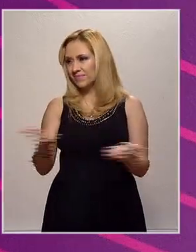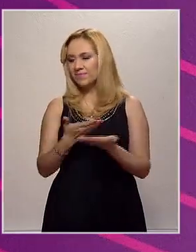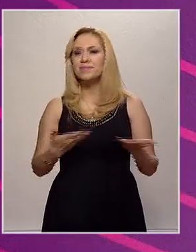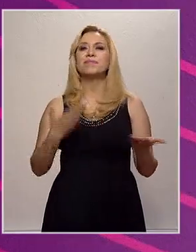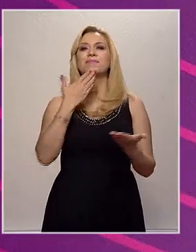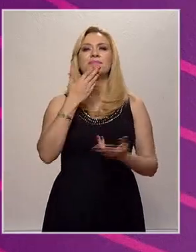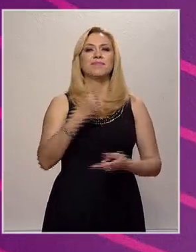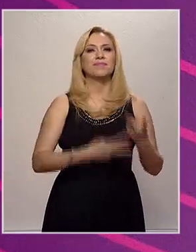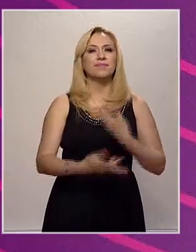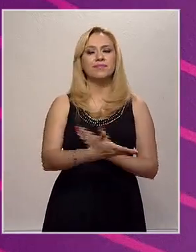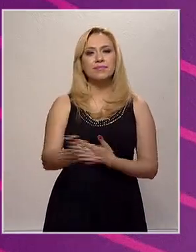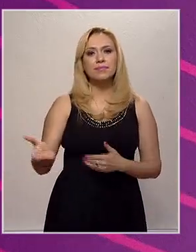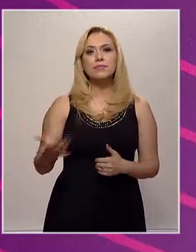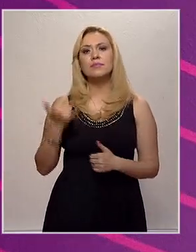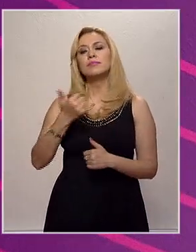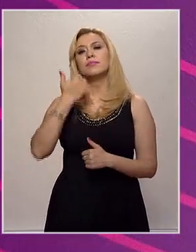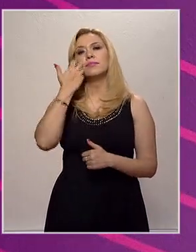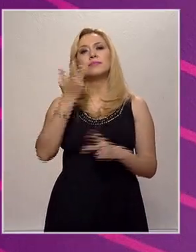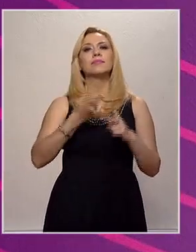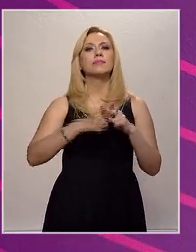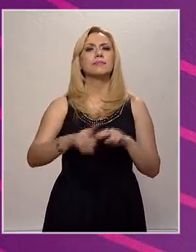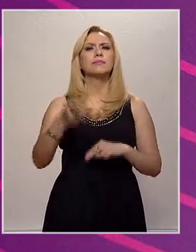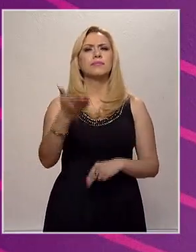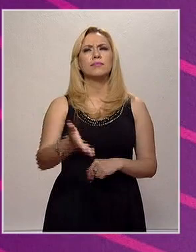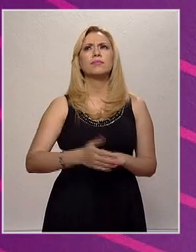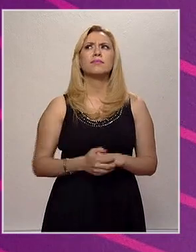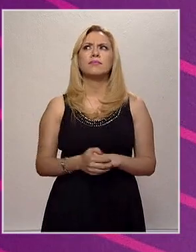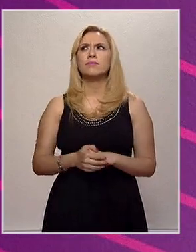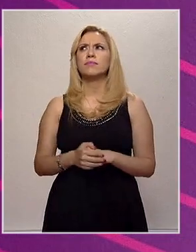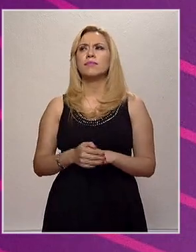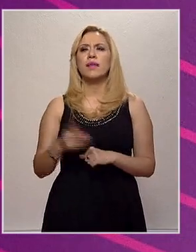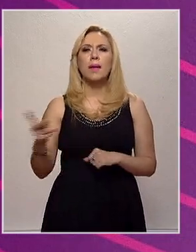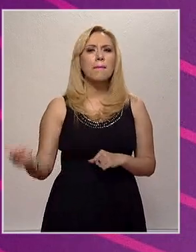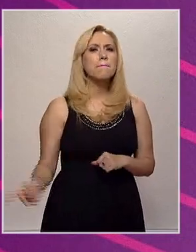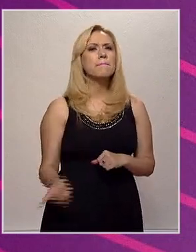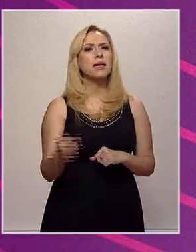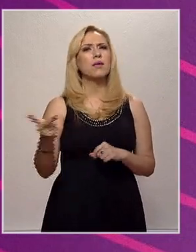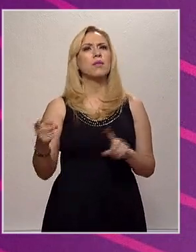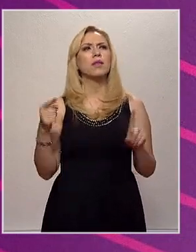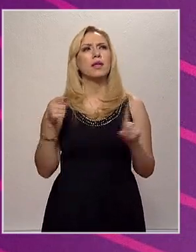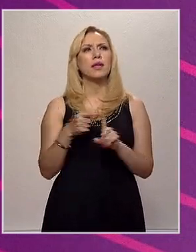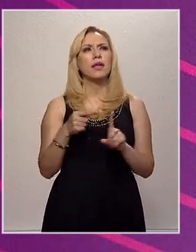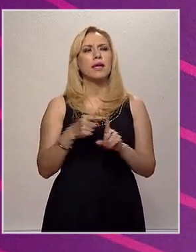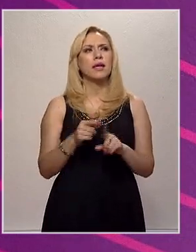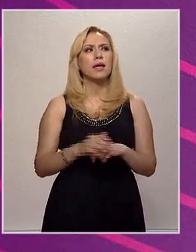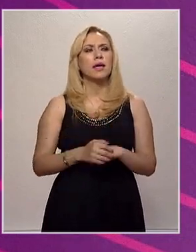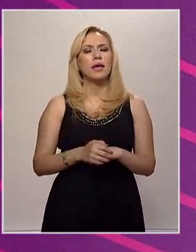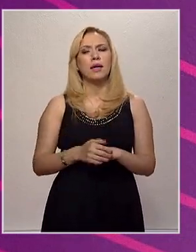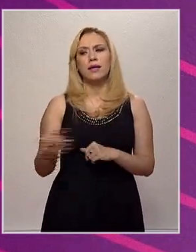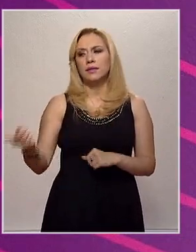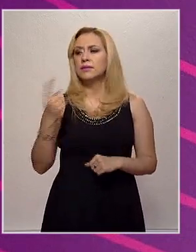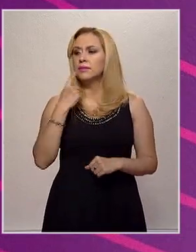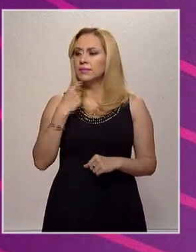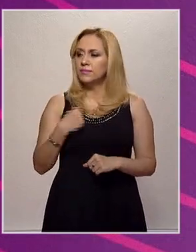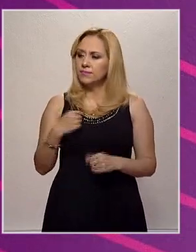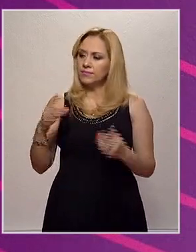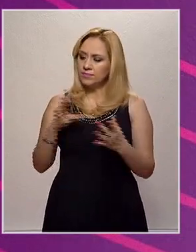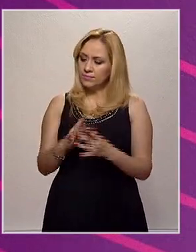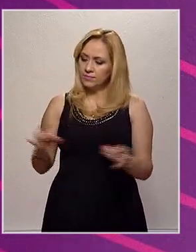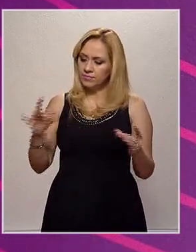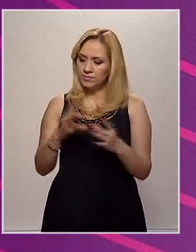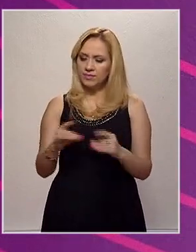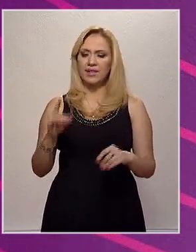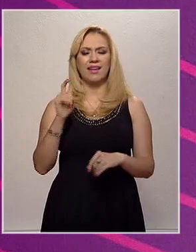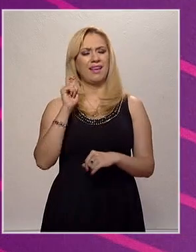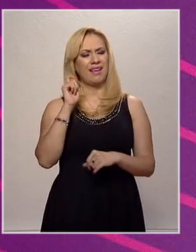damos la más cordial bienvenida y queremos empezar este tema con una pregunta muy general. Roberto, si nos pudieras ayudar. ¿Qué